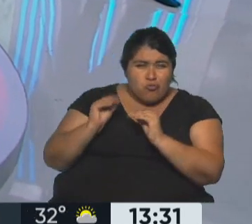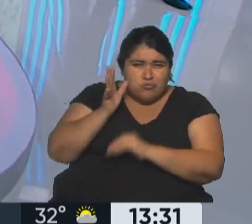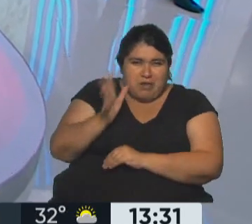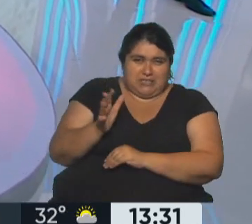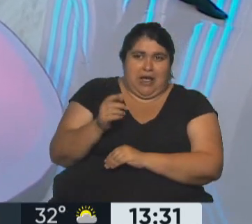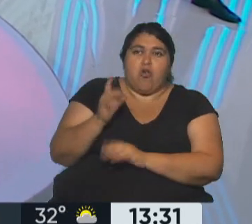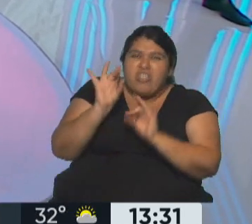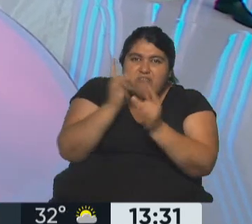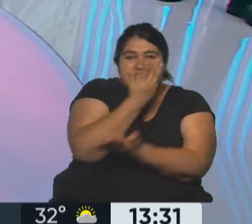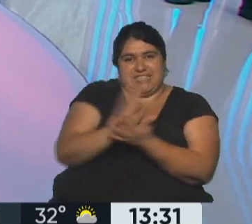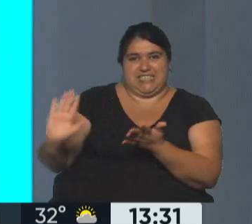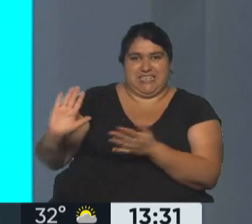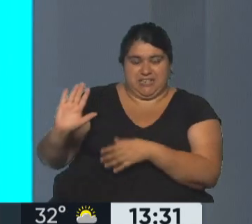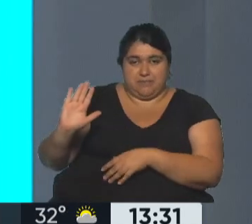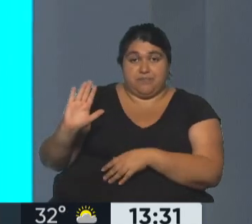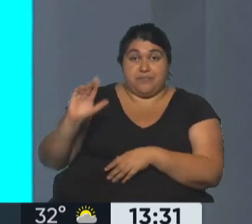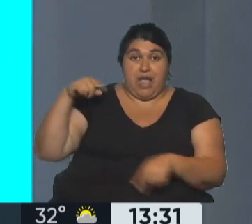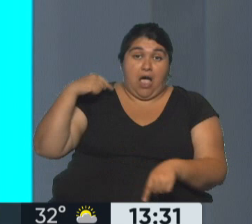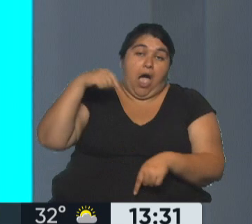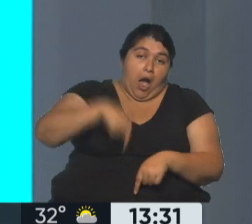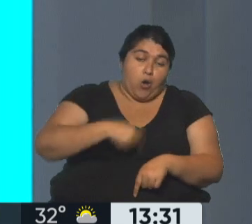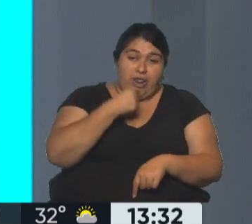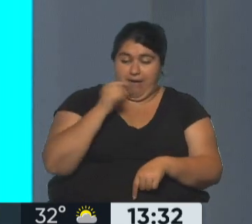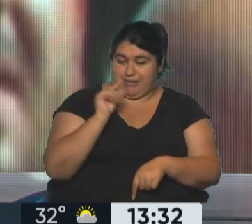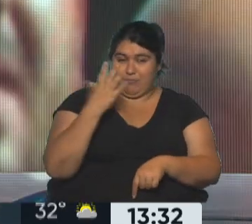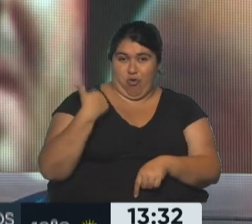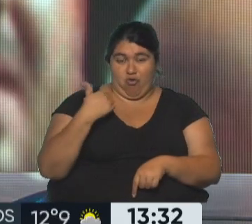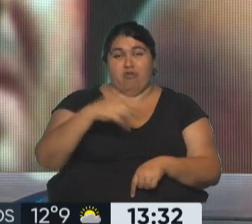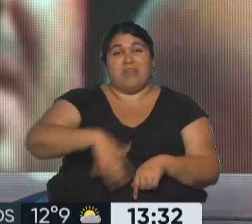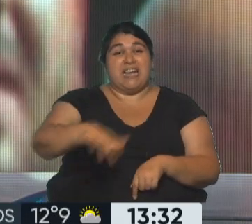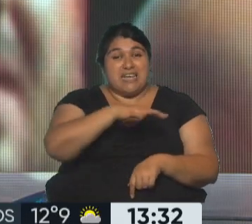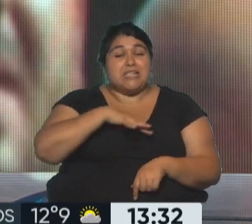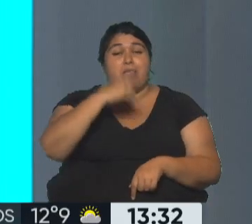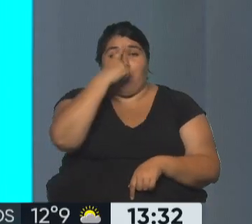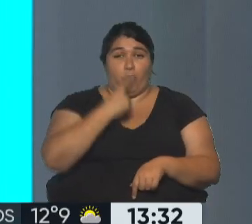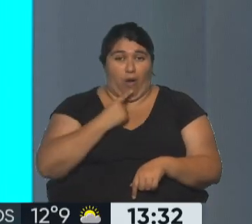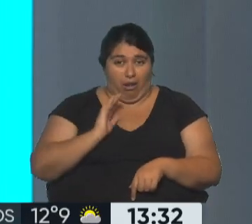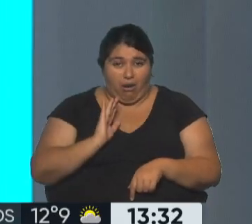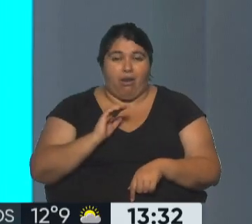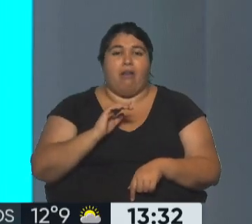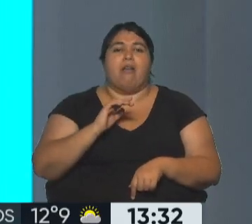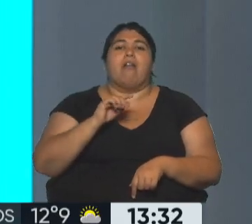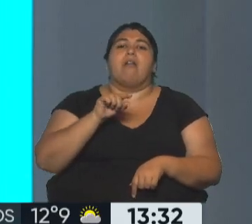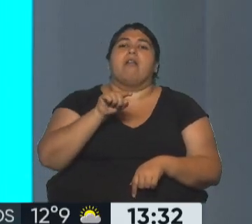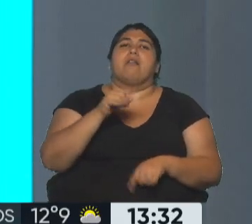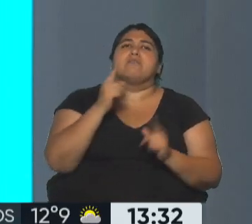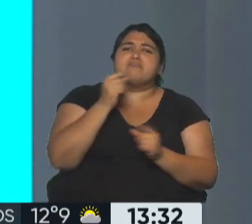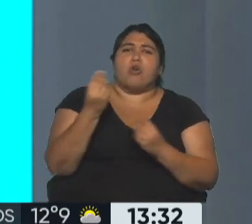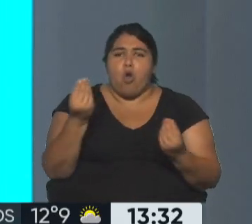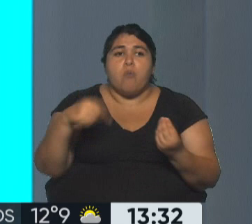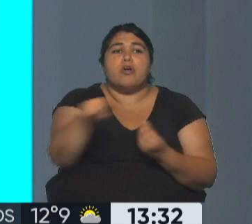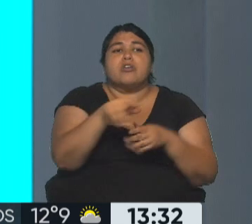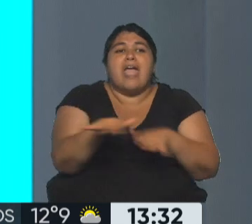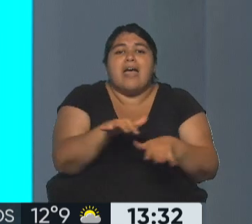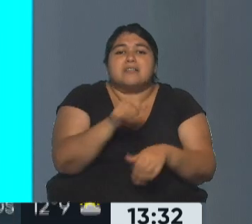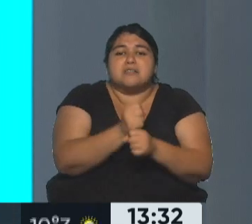hacerla sacar. En estos días, en la Iglesia de Portugal, lo mismo. Dijo, pero ¿cuál es el cuestionamiento? ¿Qué hacen ustedes? ¿Qué